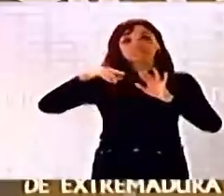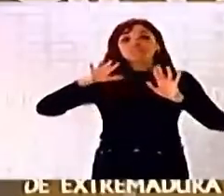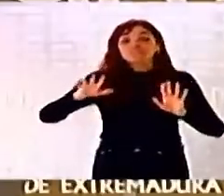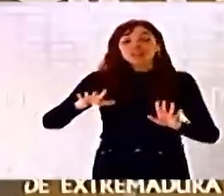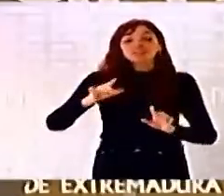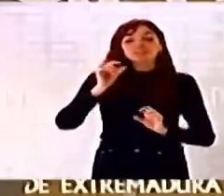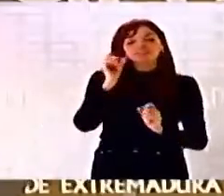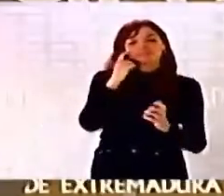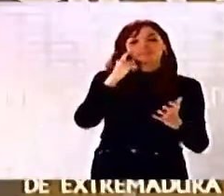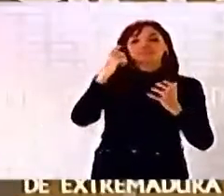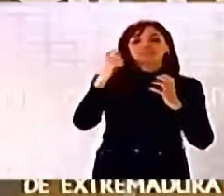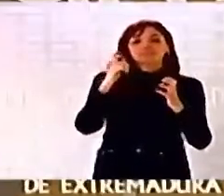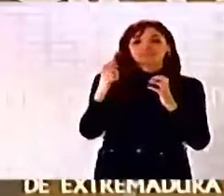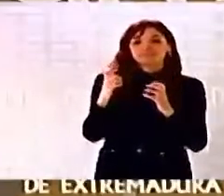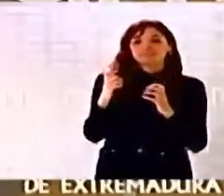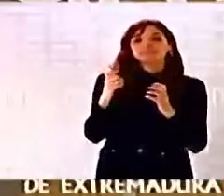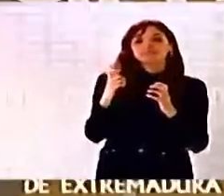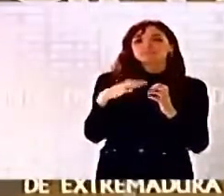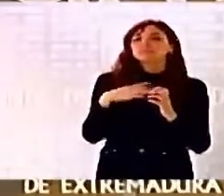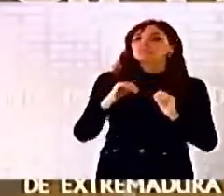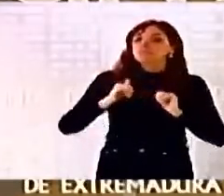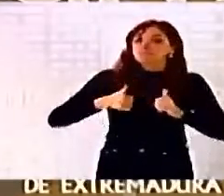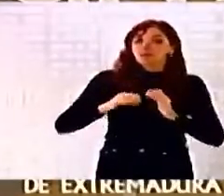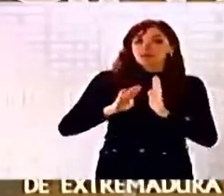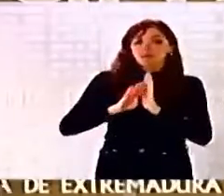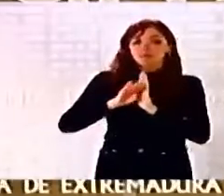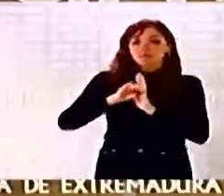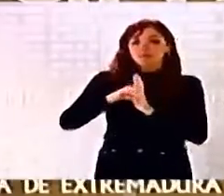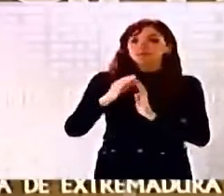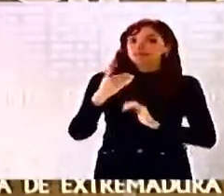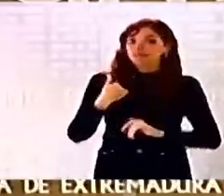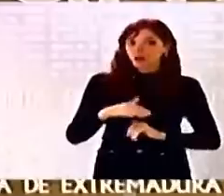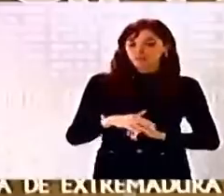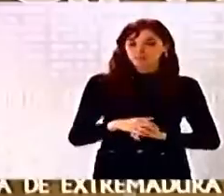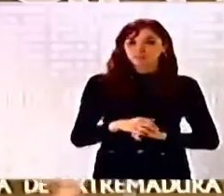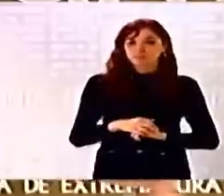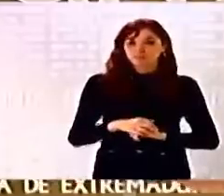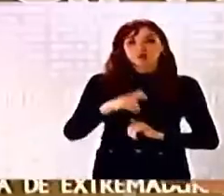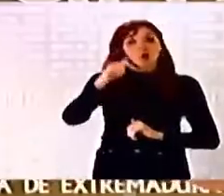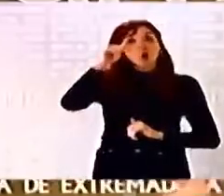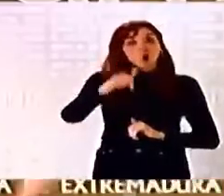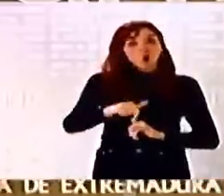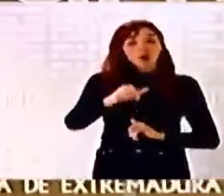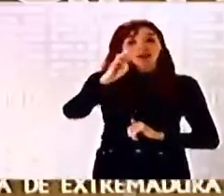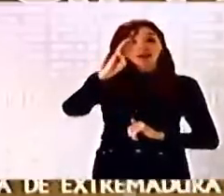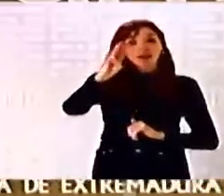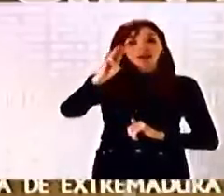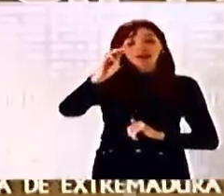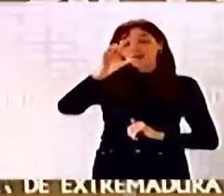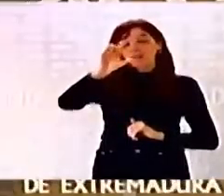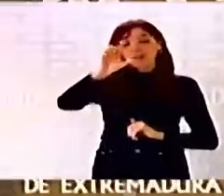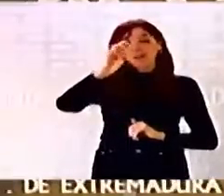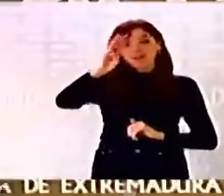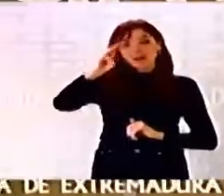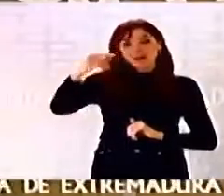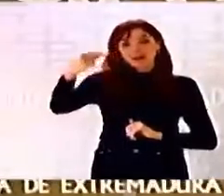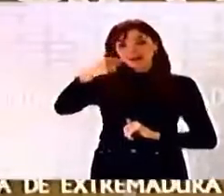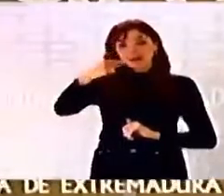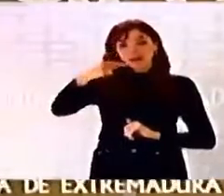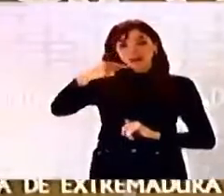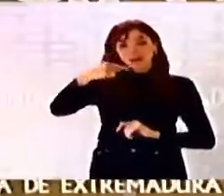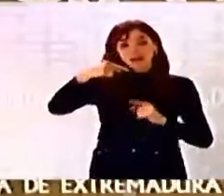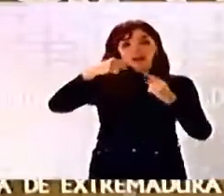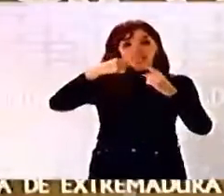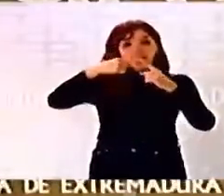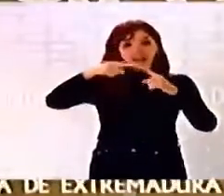tendencia muy pronunciada al descenso. Hoy damos un EPG, un índice de crecimiento de